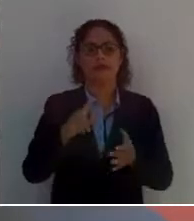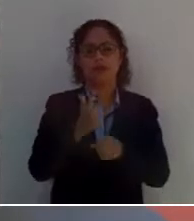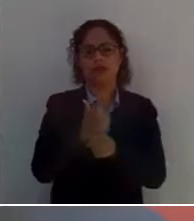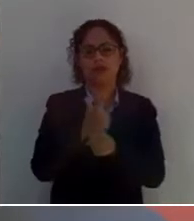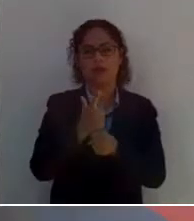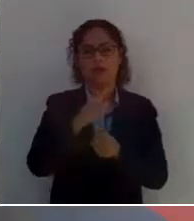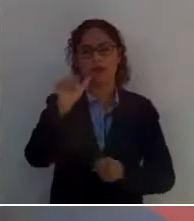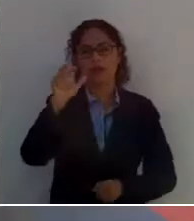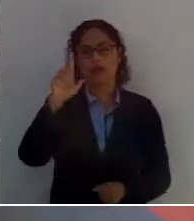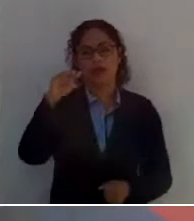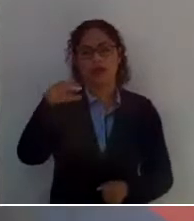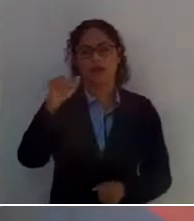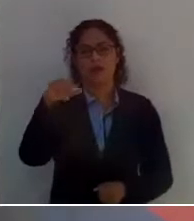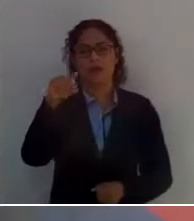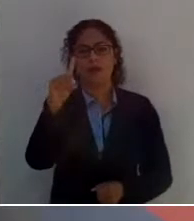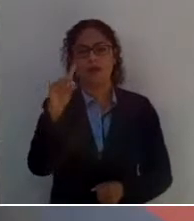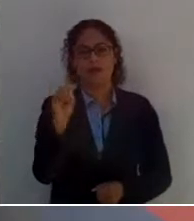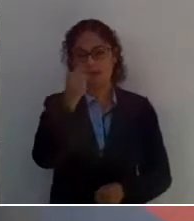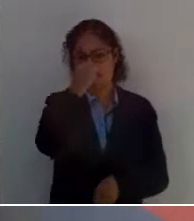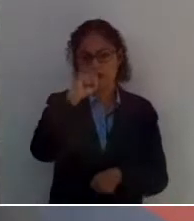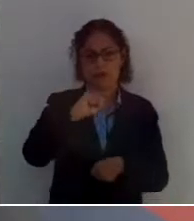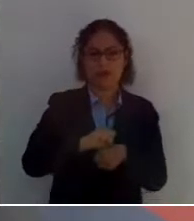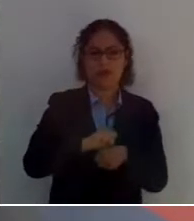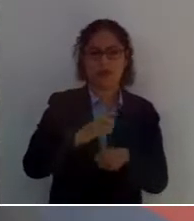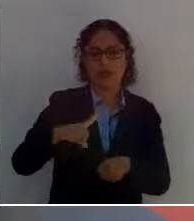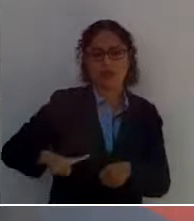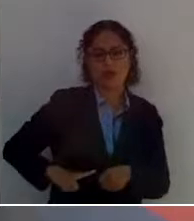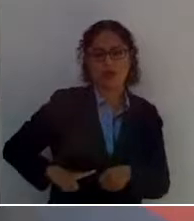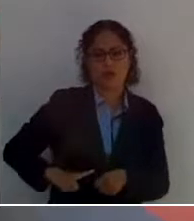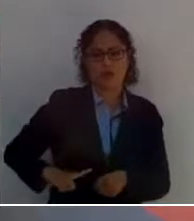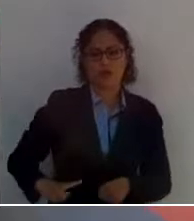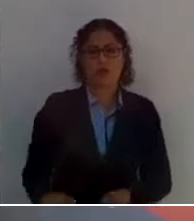Licenciado Armando Hurtado Arévalo, secretario de Gobierno.